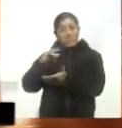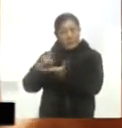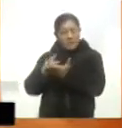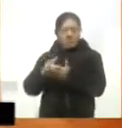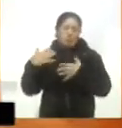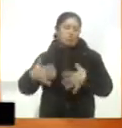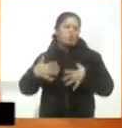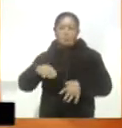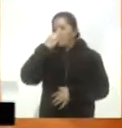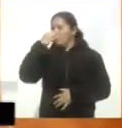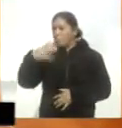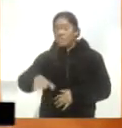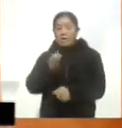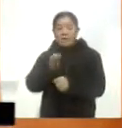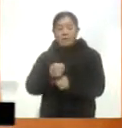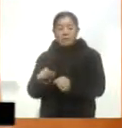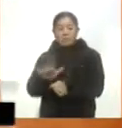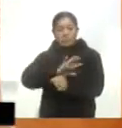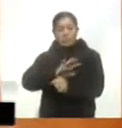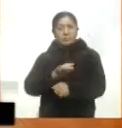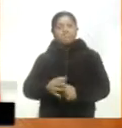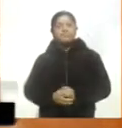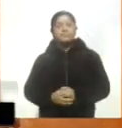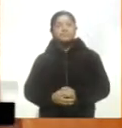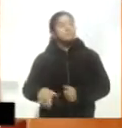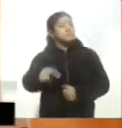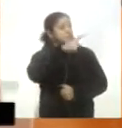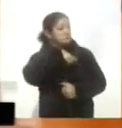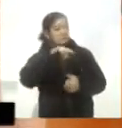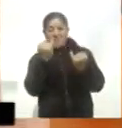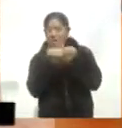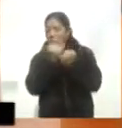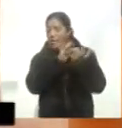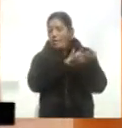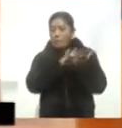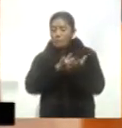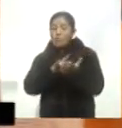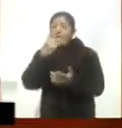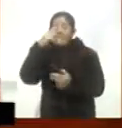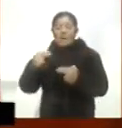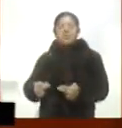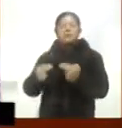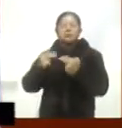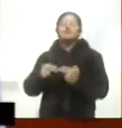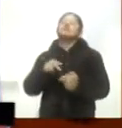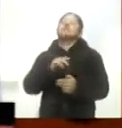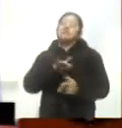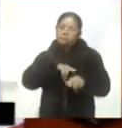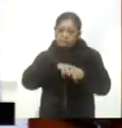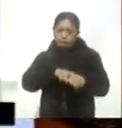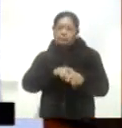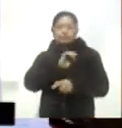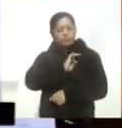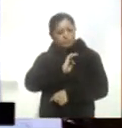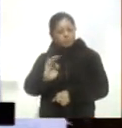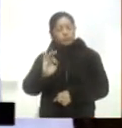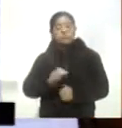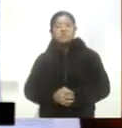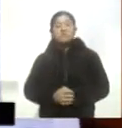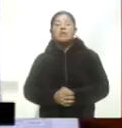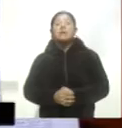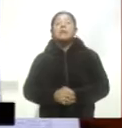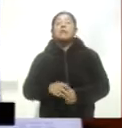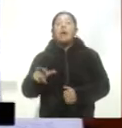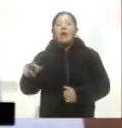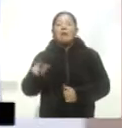estado durante la pandemia por COVID-19, el cual permite que sus negocios se mantengan en operación y reduce los efectos negativos